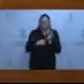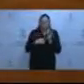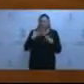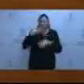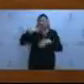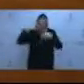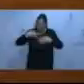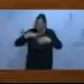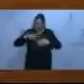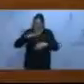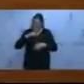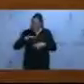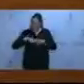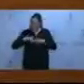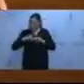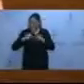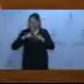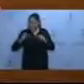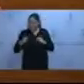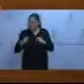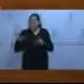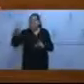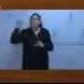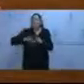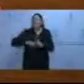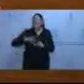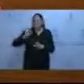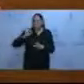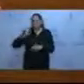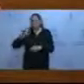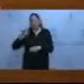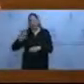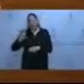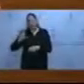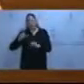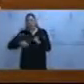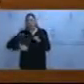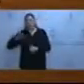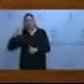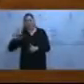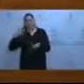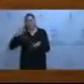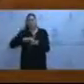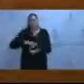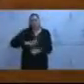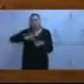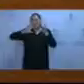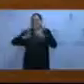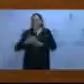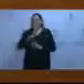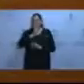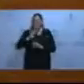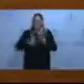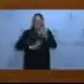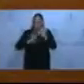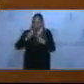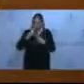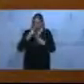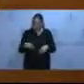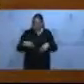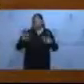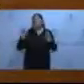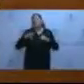al Principado de Asturias a aumentar su participación en Sogepsa hasta convertirla, como digo, en íntegramente pública a través de los